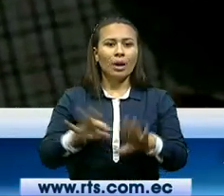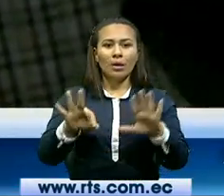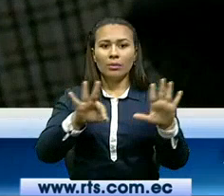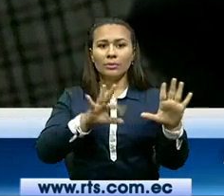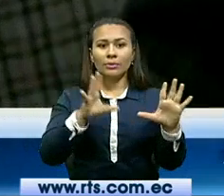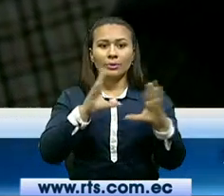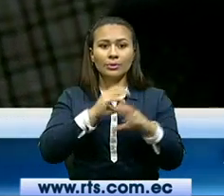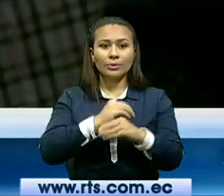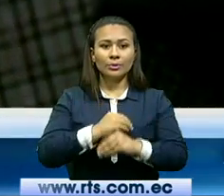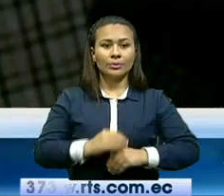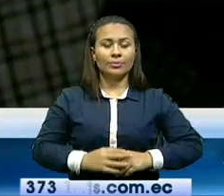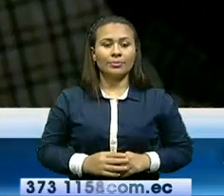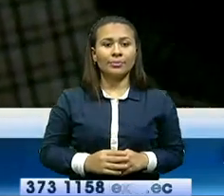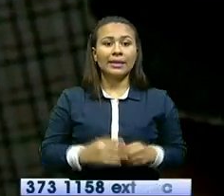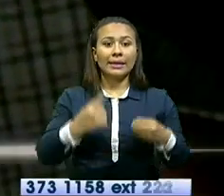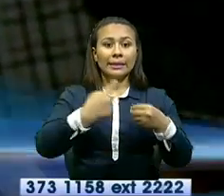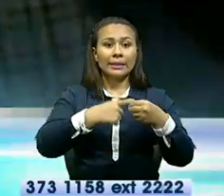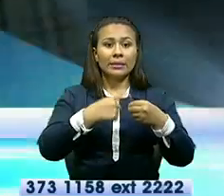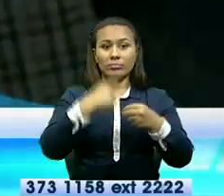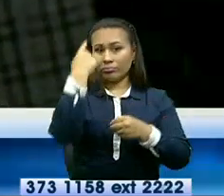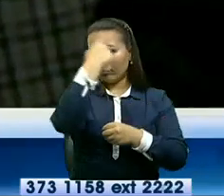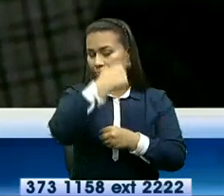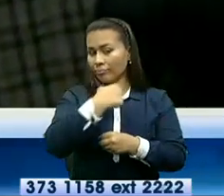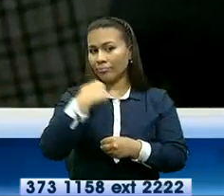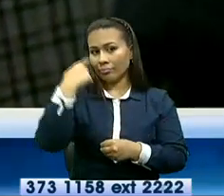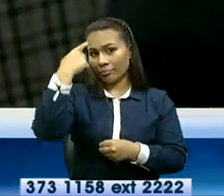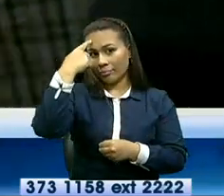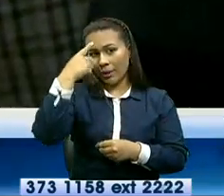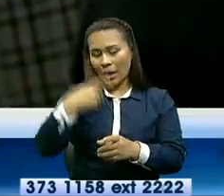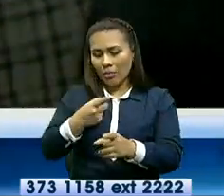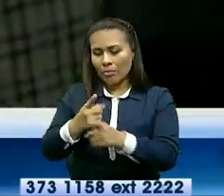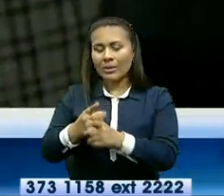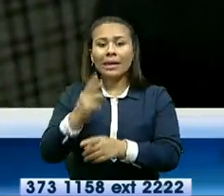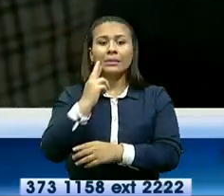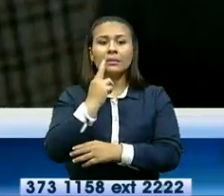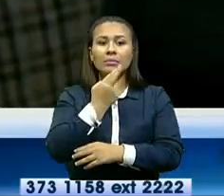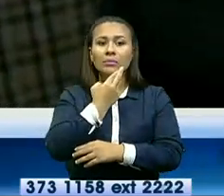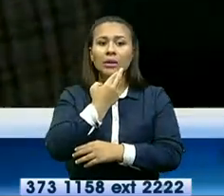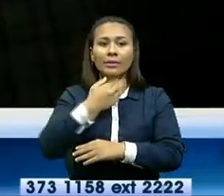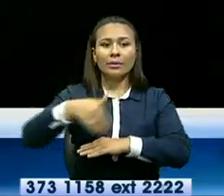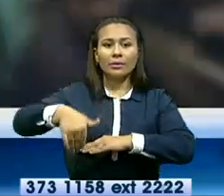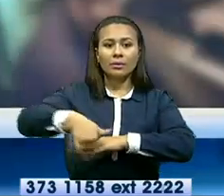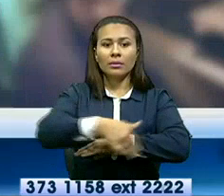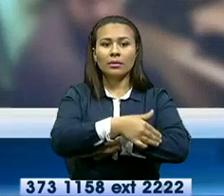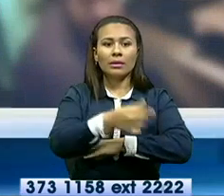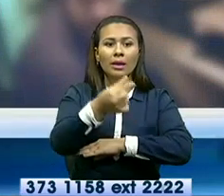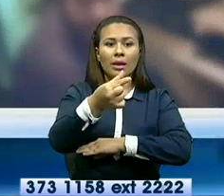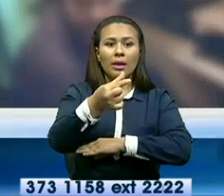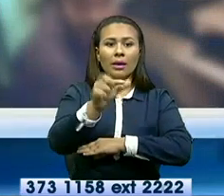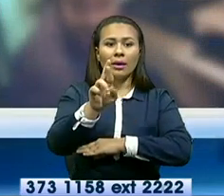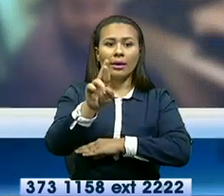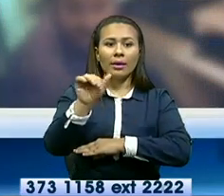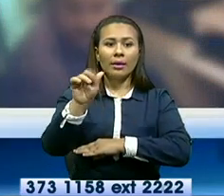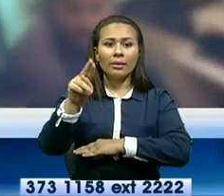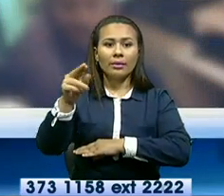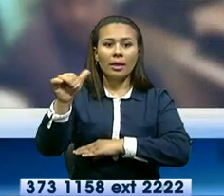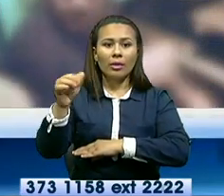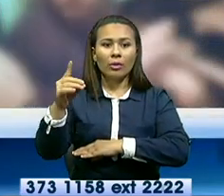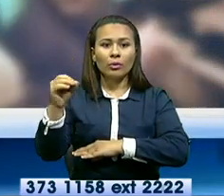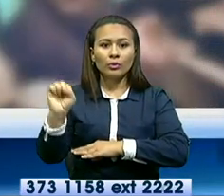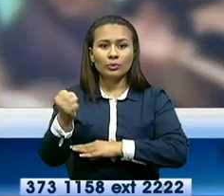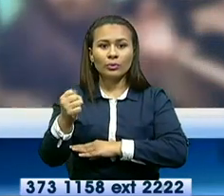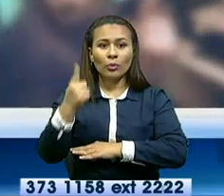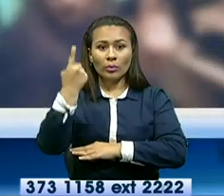A las 8 de la noche se les identifica en Quito, en un restaurante en La Granados. A las 8:30 están aquí. De los cuatro, uno se va directamente a la